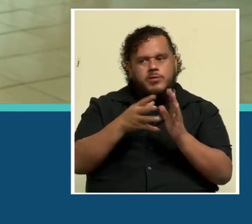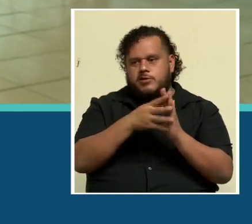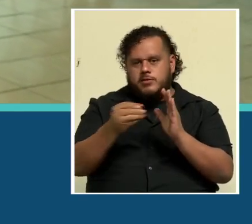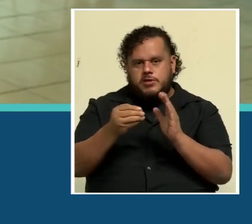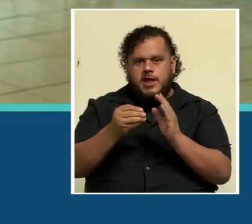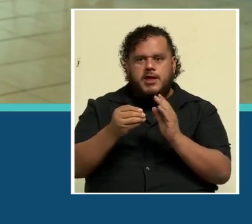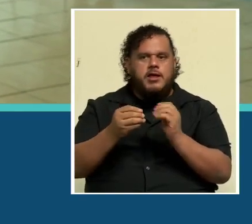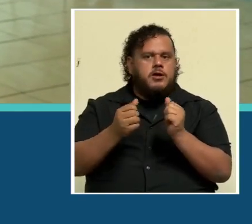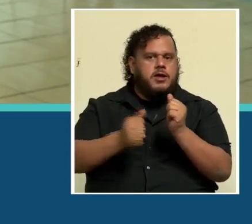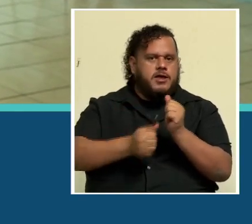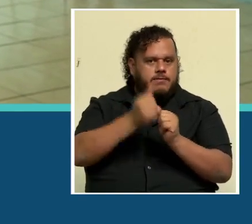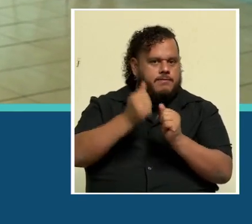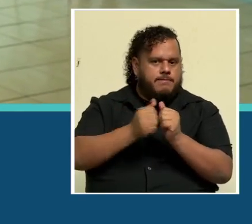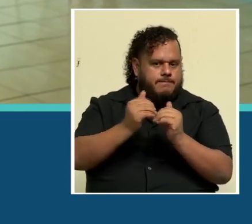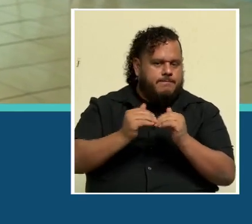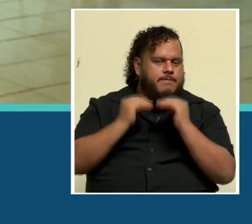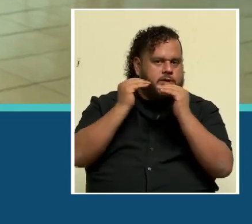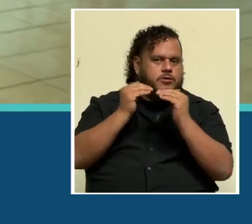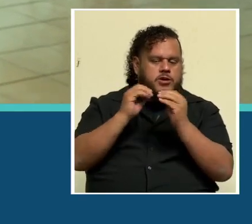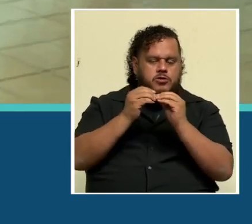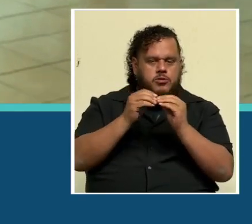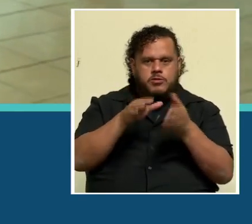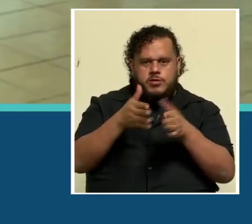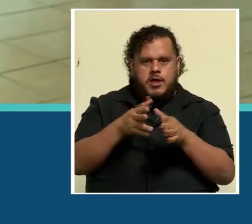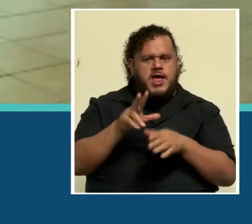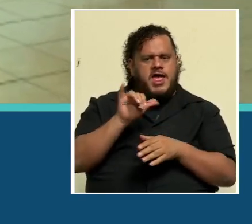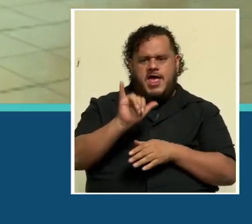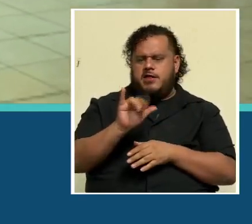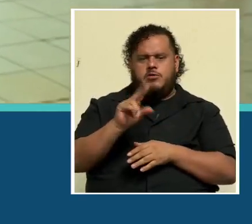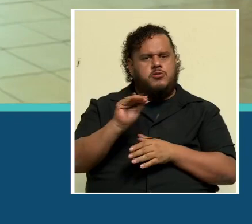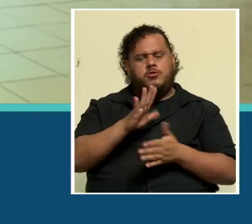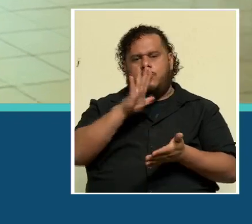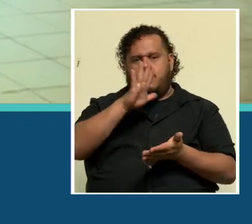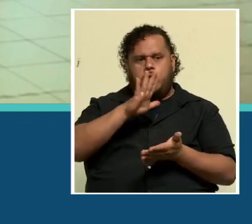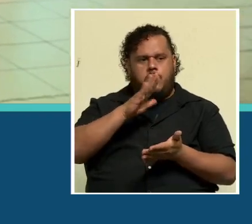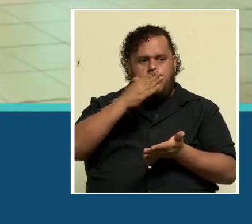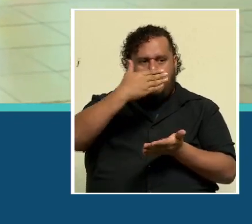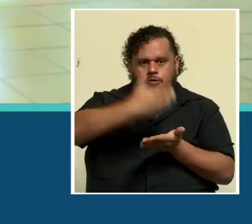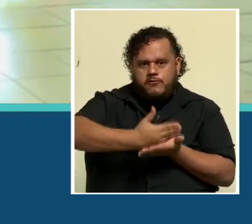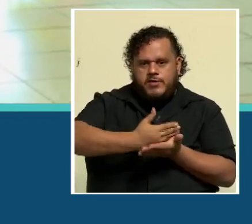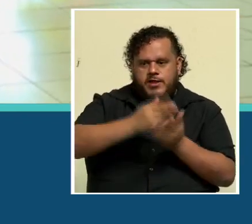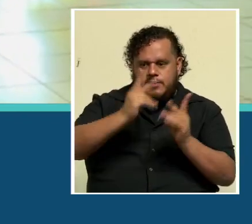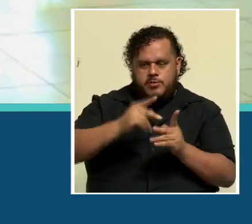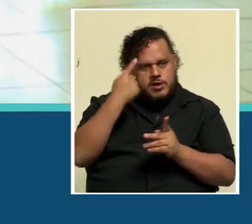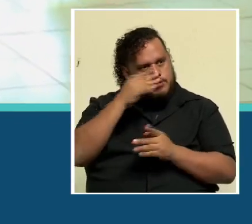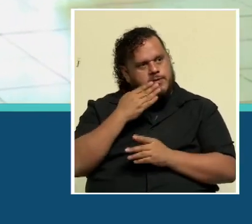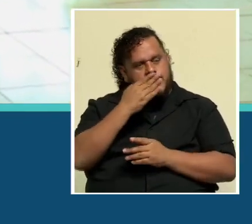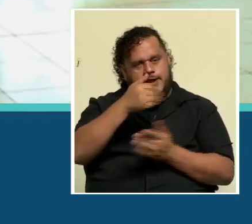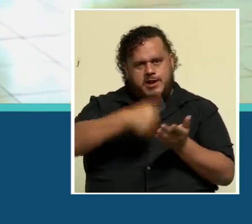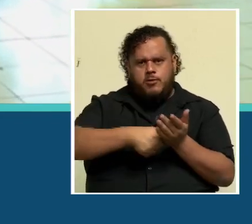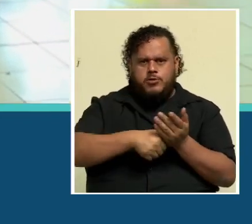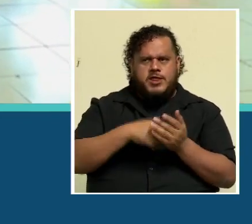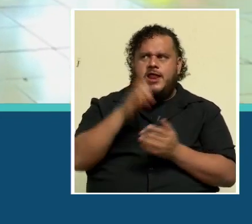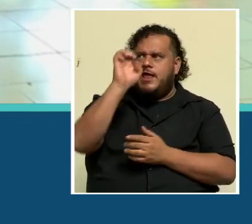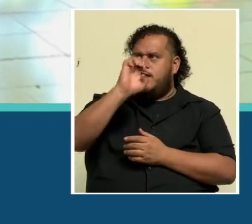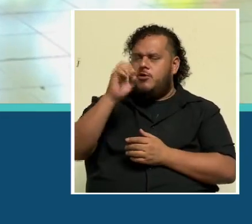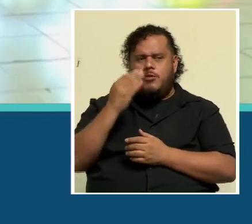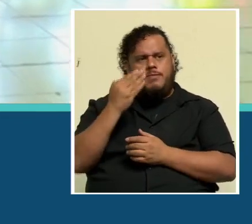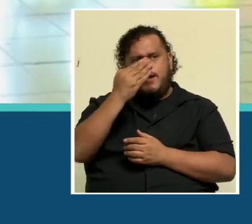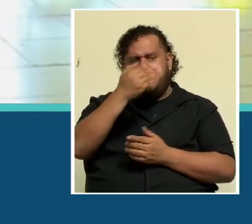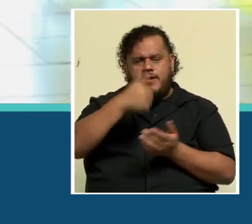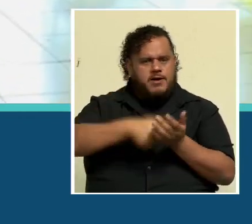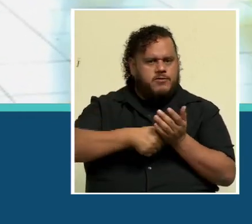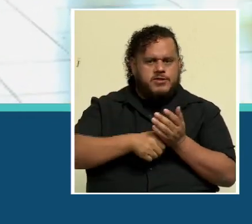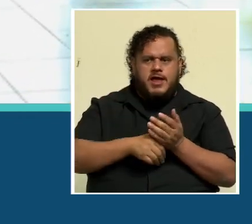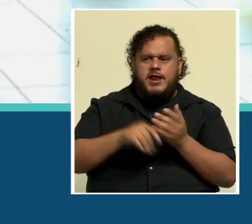mortalidad, eso no ha frenado a la gente de ir a votar, ¿verdad? Y lo hemos visto en varios países en el mundo, europeos,